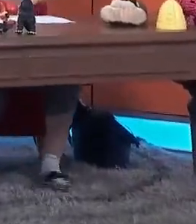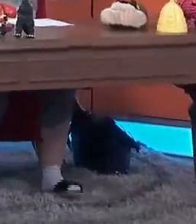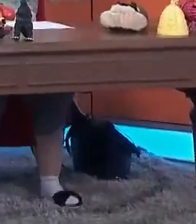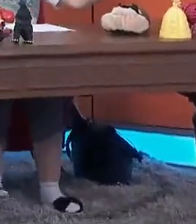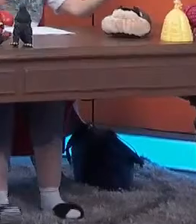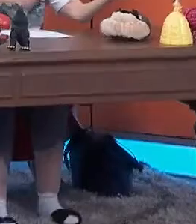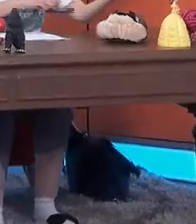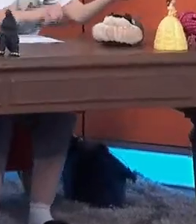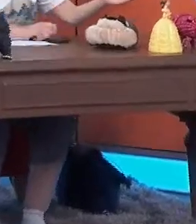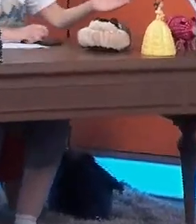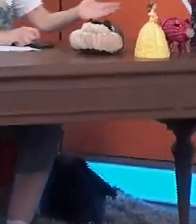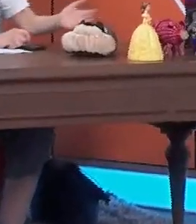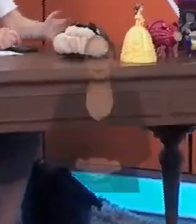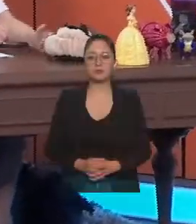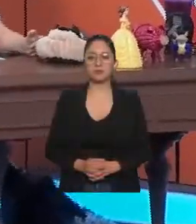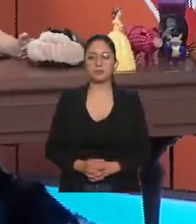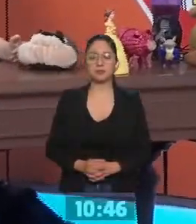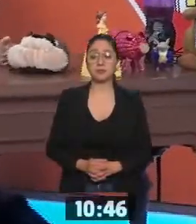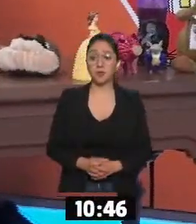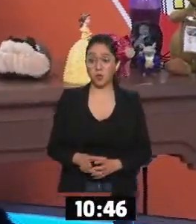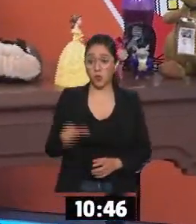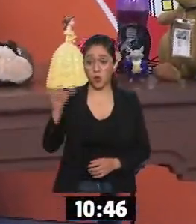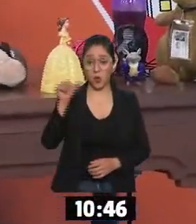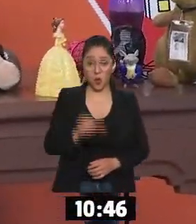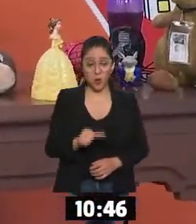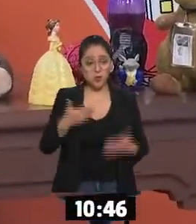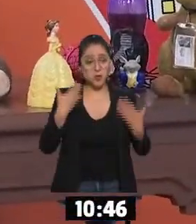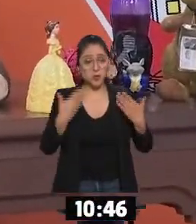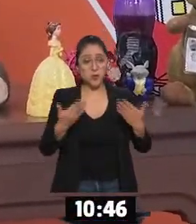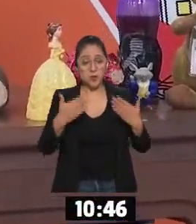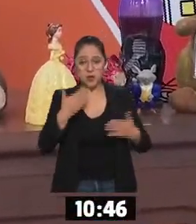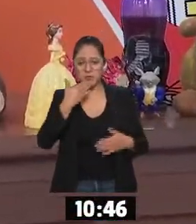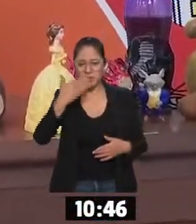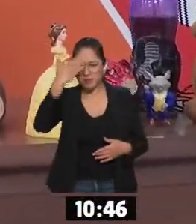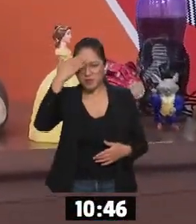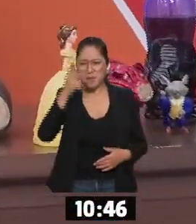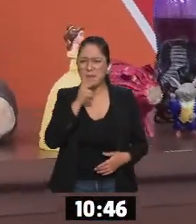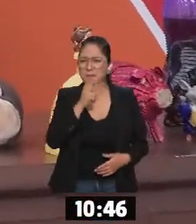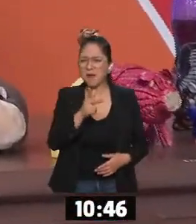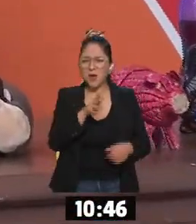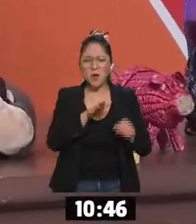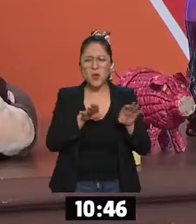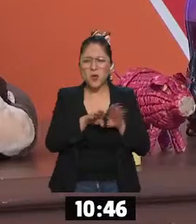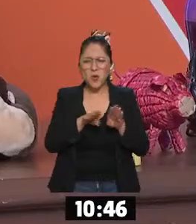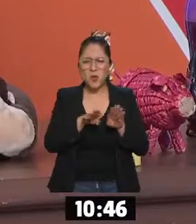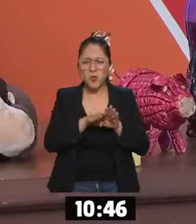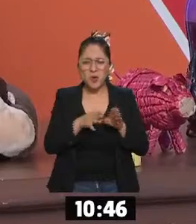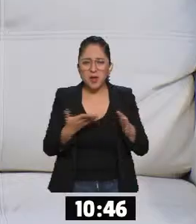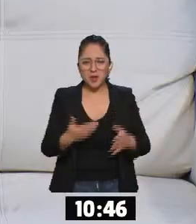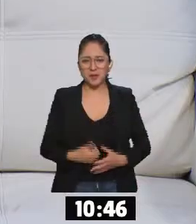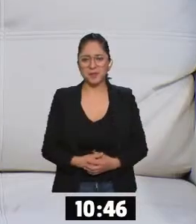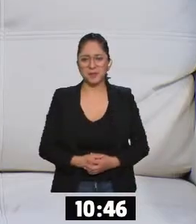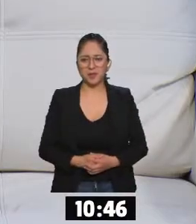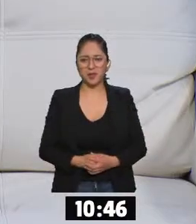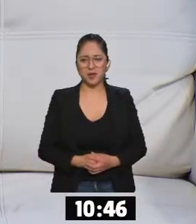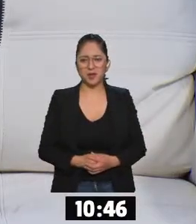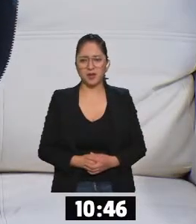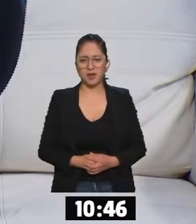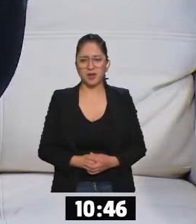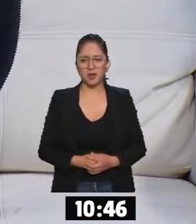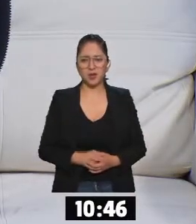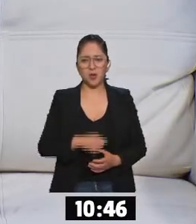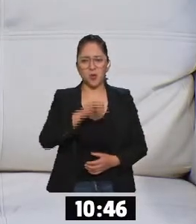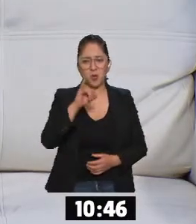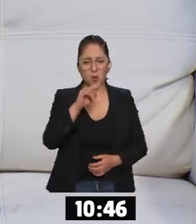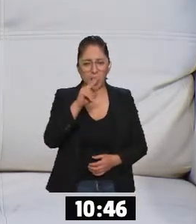Fiestón por el Año Nuevo musulmán. ¿Cómo se pronuncia? ¿Juruma o Jurama? Jurama. Perdón.